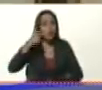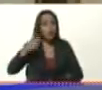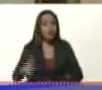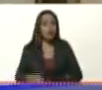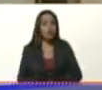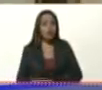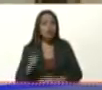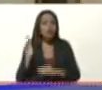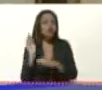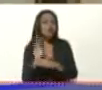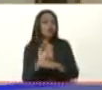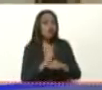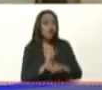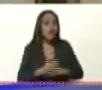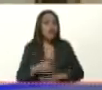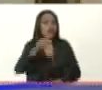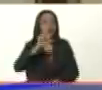Es muy importante